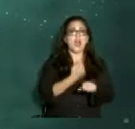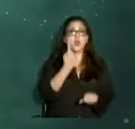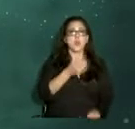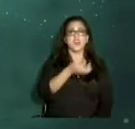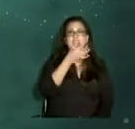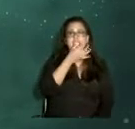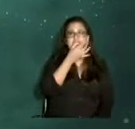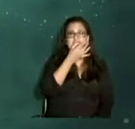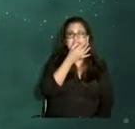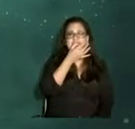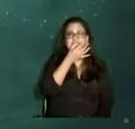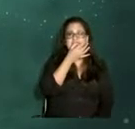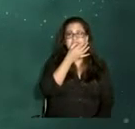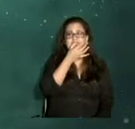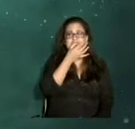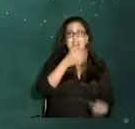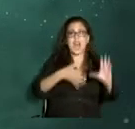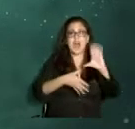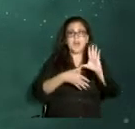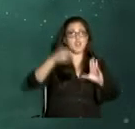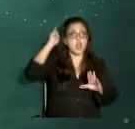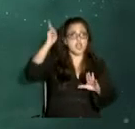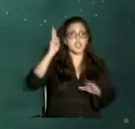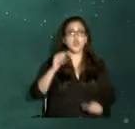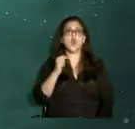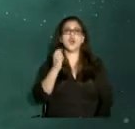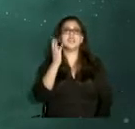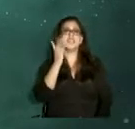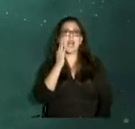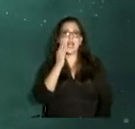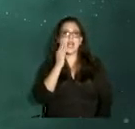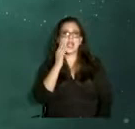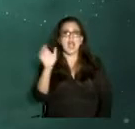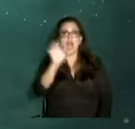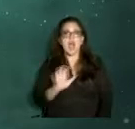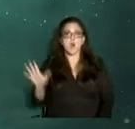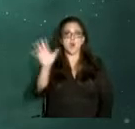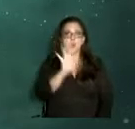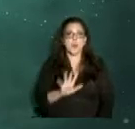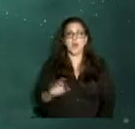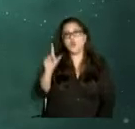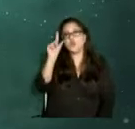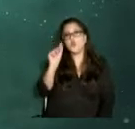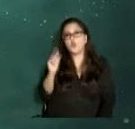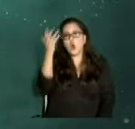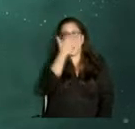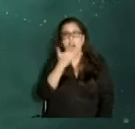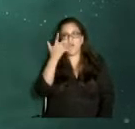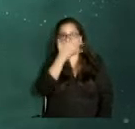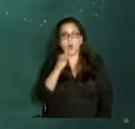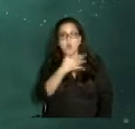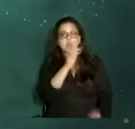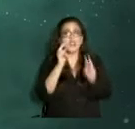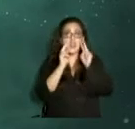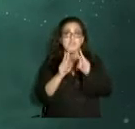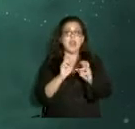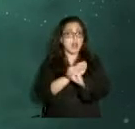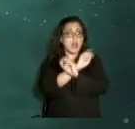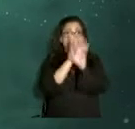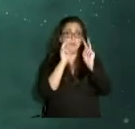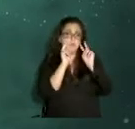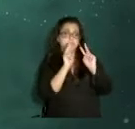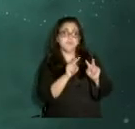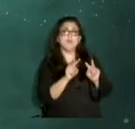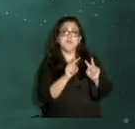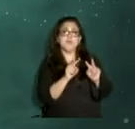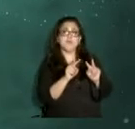un sector celeste de genoma europeo y un poquito de genoma africano. Si ustedes se fijan, se ve claramente